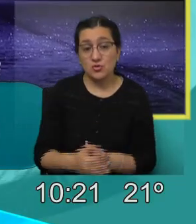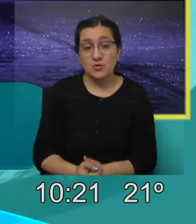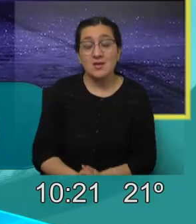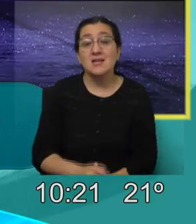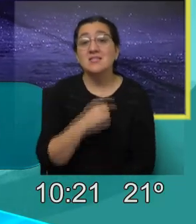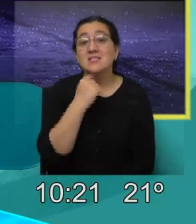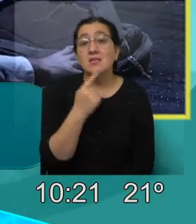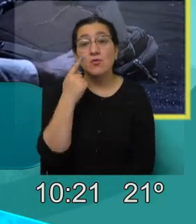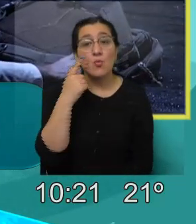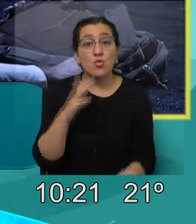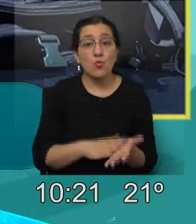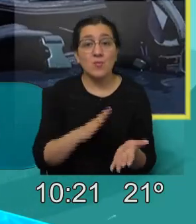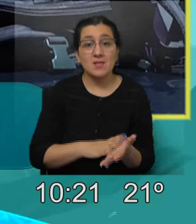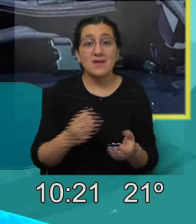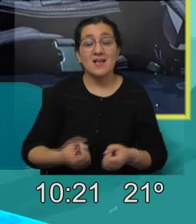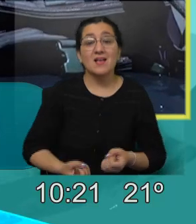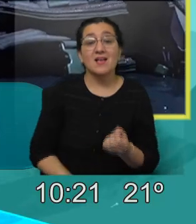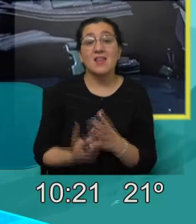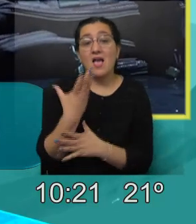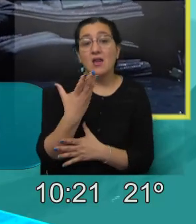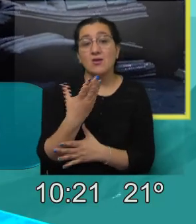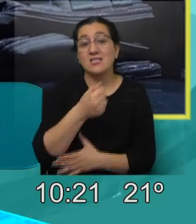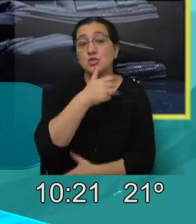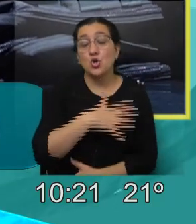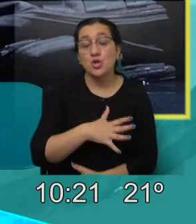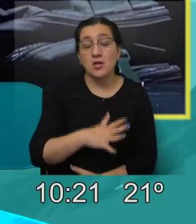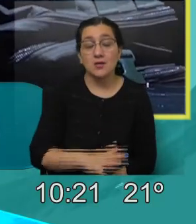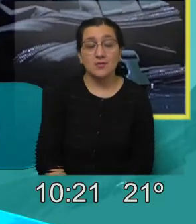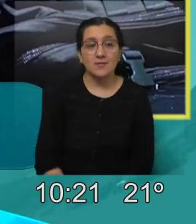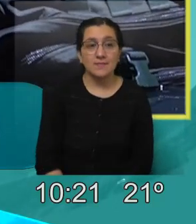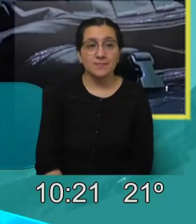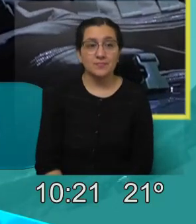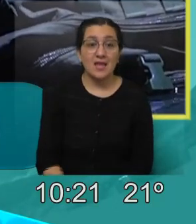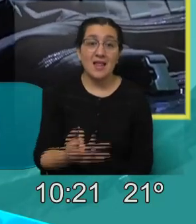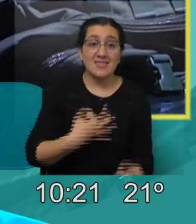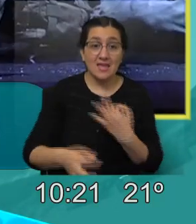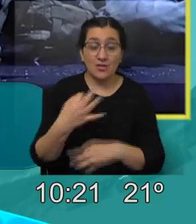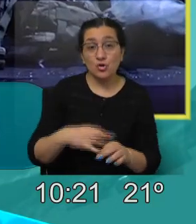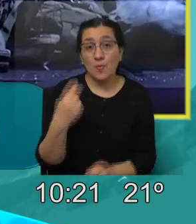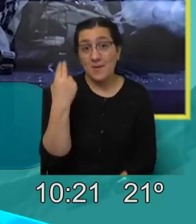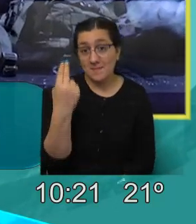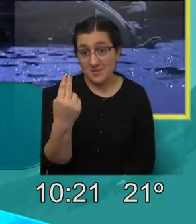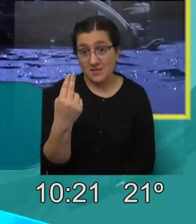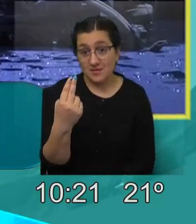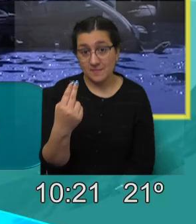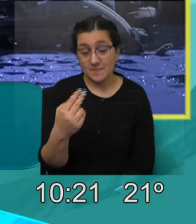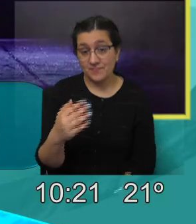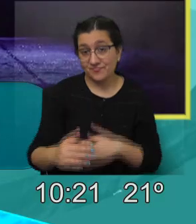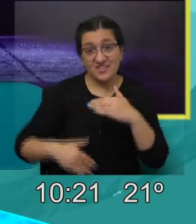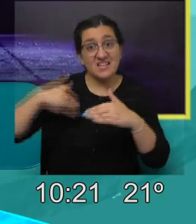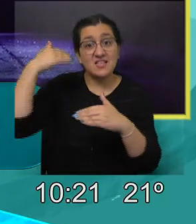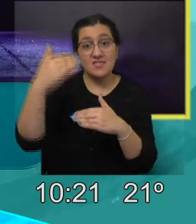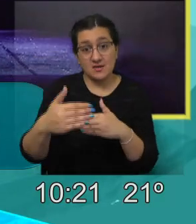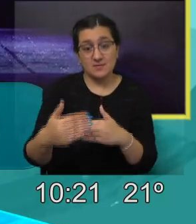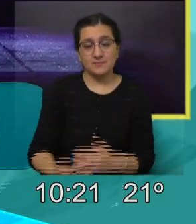base documental para crear una historia con unos personajes. En la puesta en escena, el teatro nos permite trascender más allá del hecho